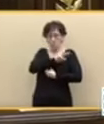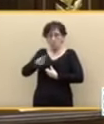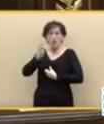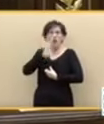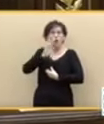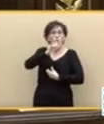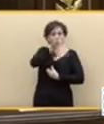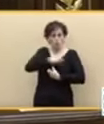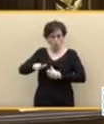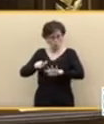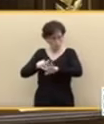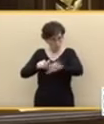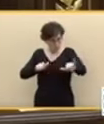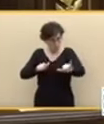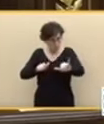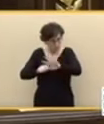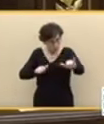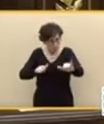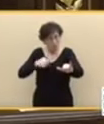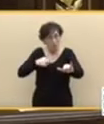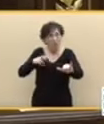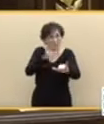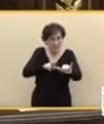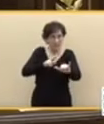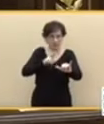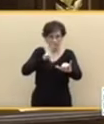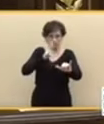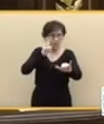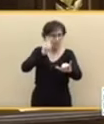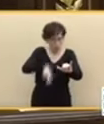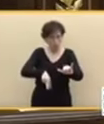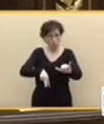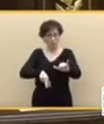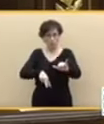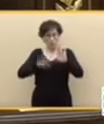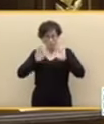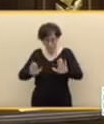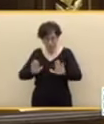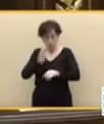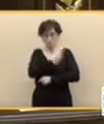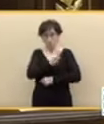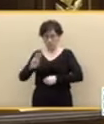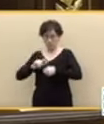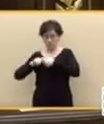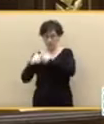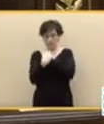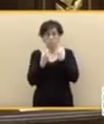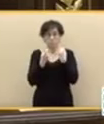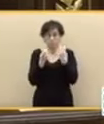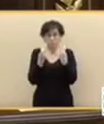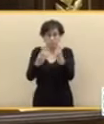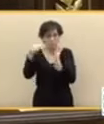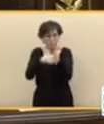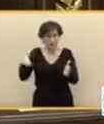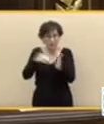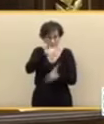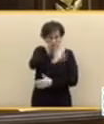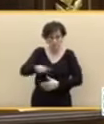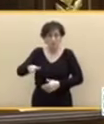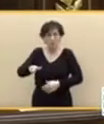reconozco, una vez más. Pero el Partido Popular, que cuenta con miles y miles de afiliados, no es un partido corrupto,